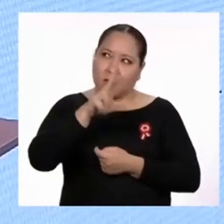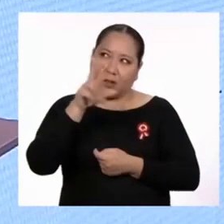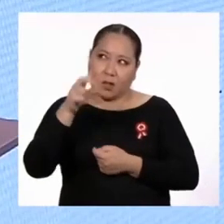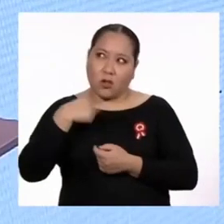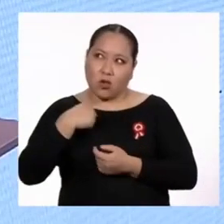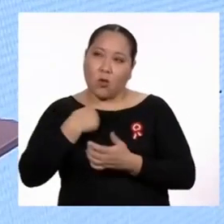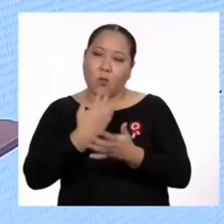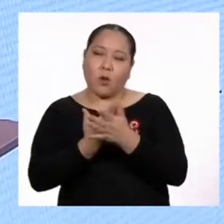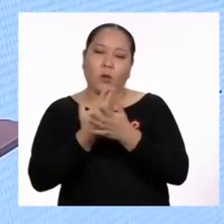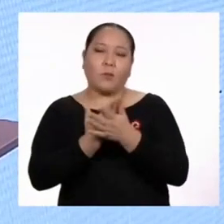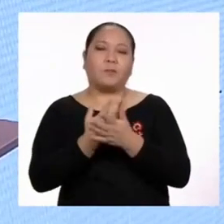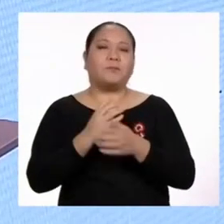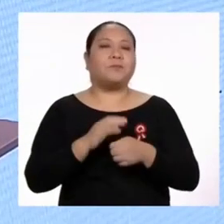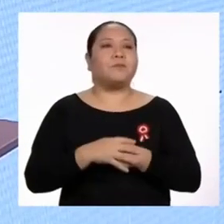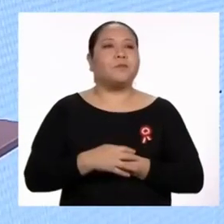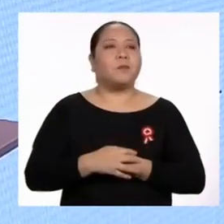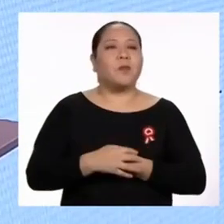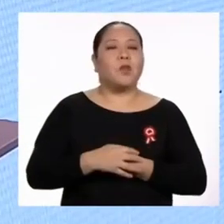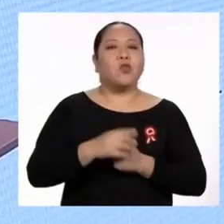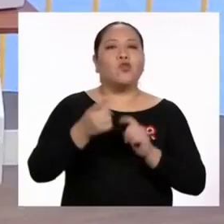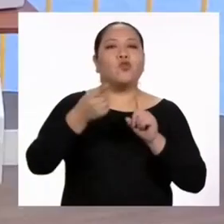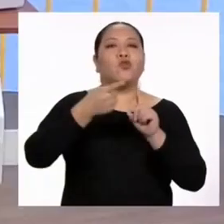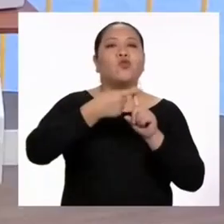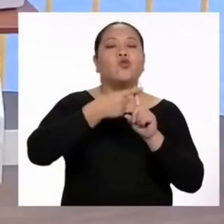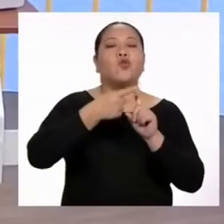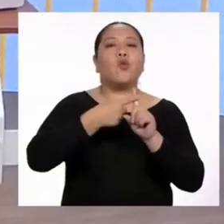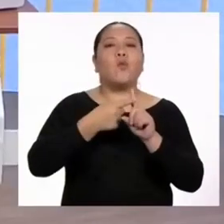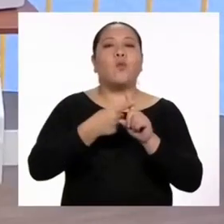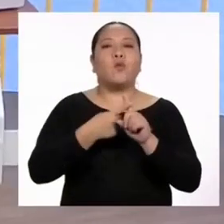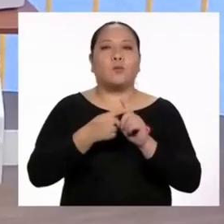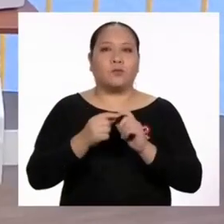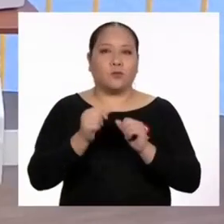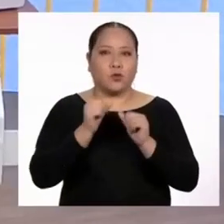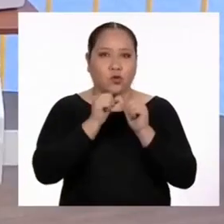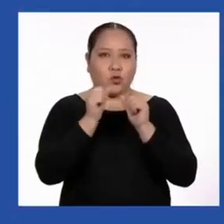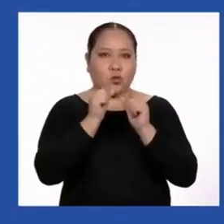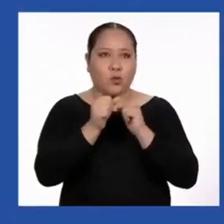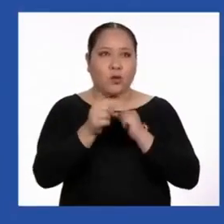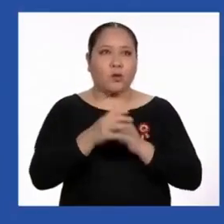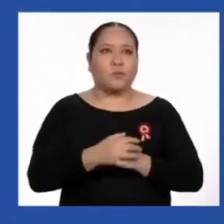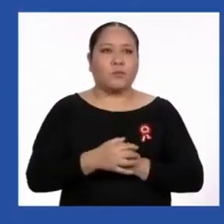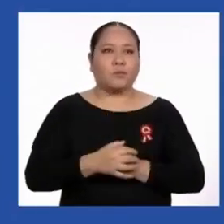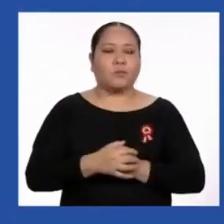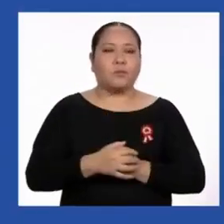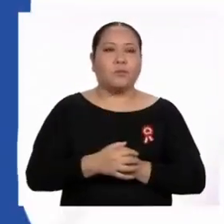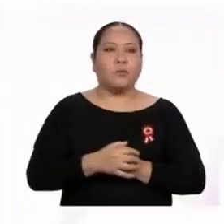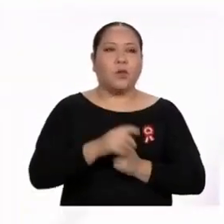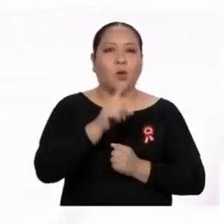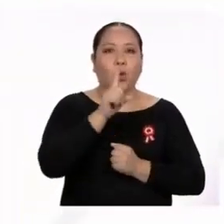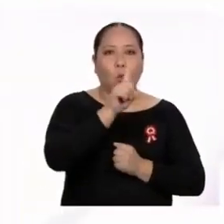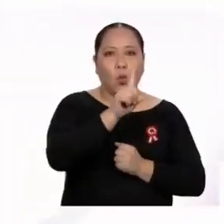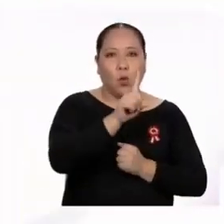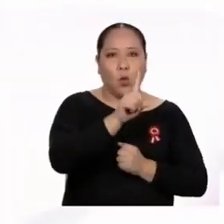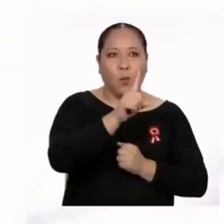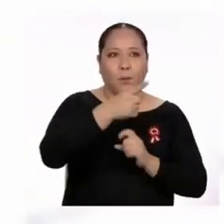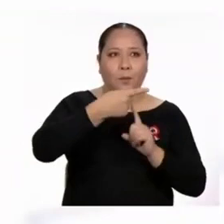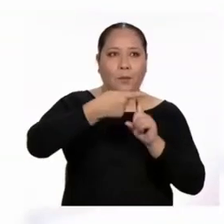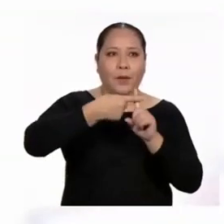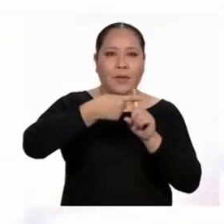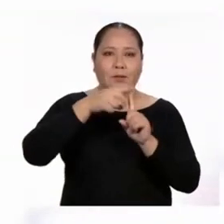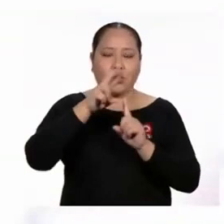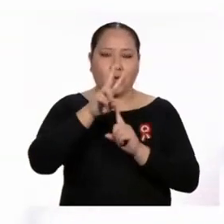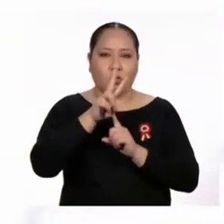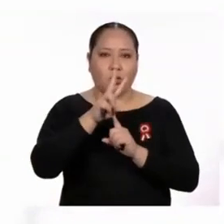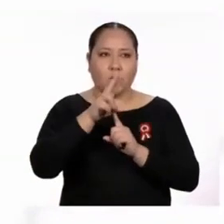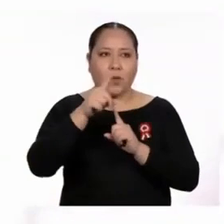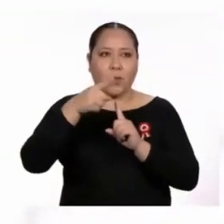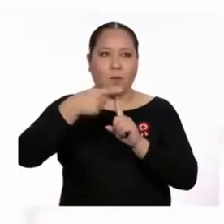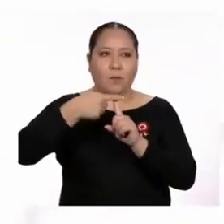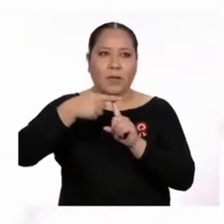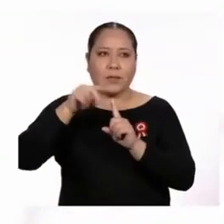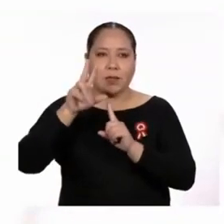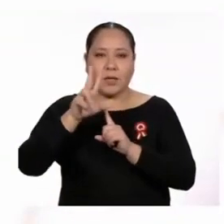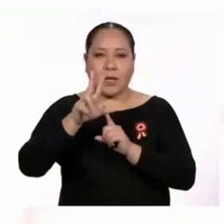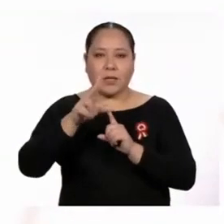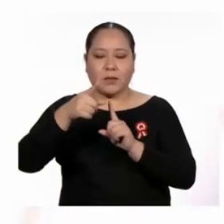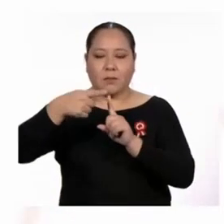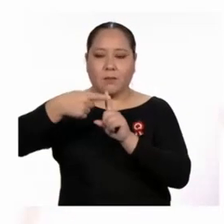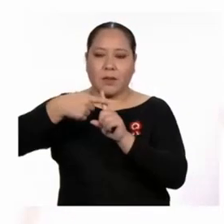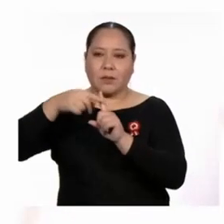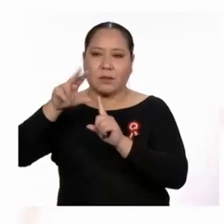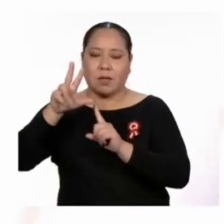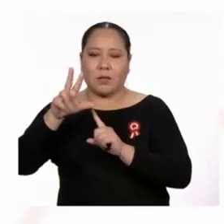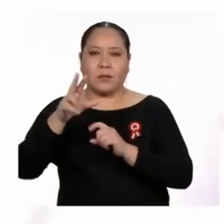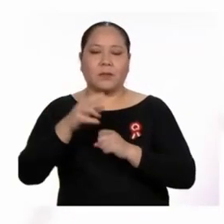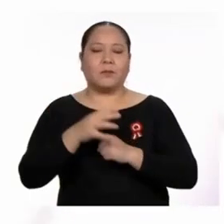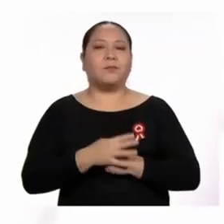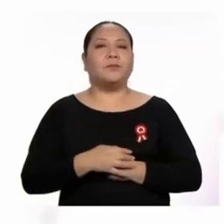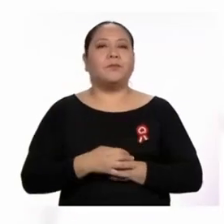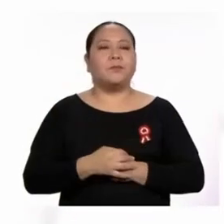A ver, sumo sus cifras. 1 más 2 más 3